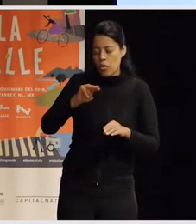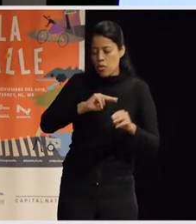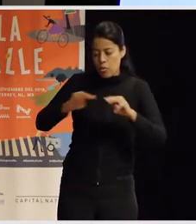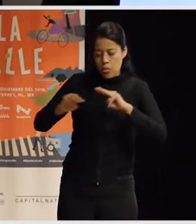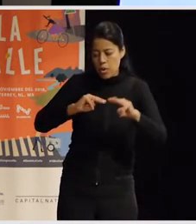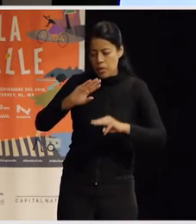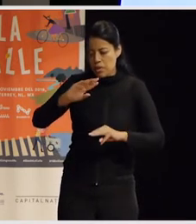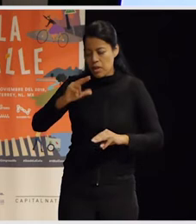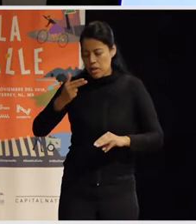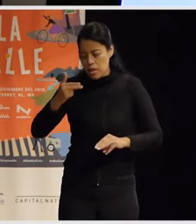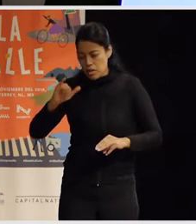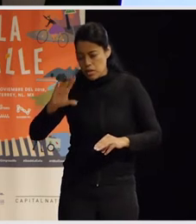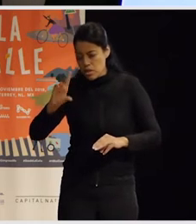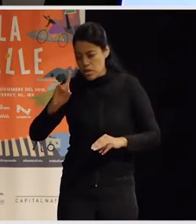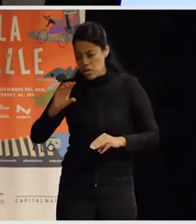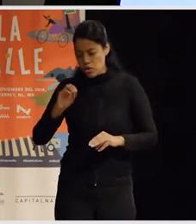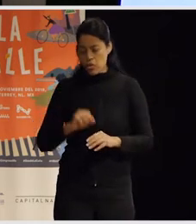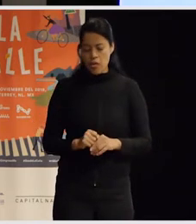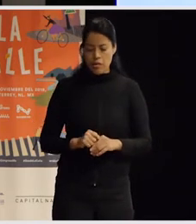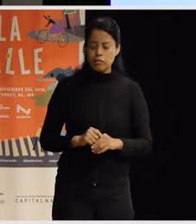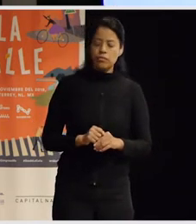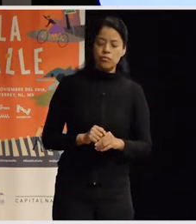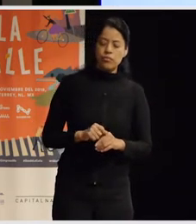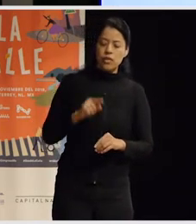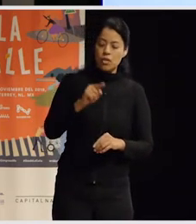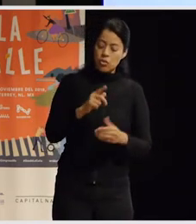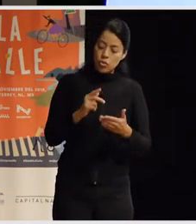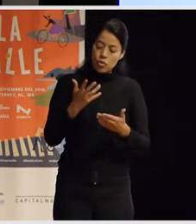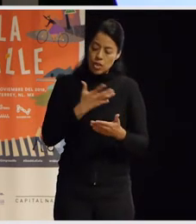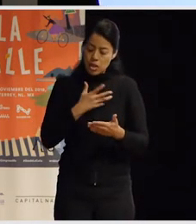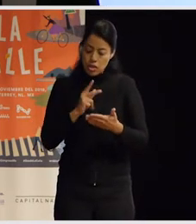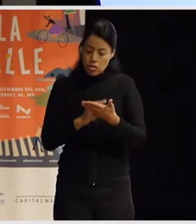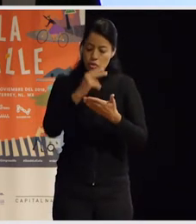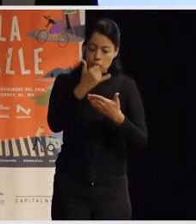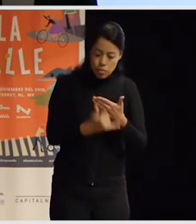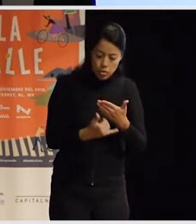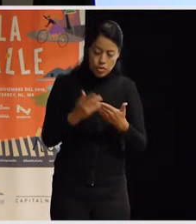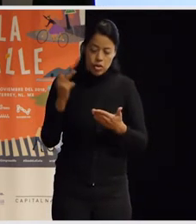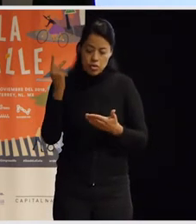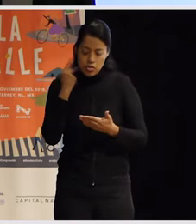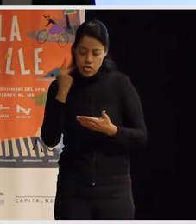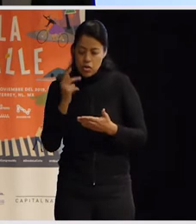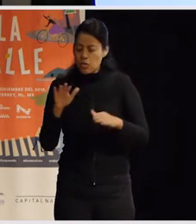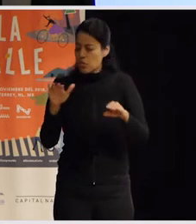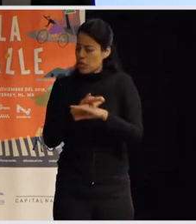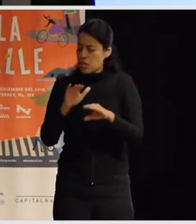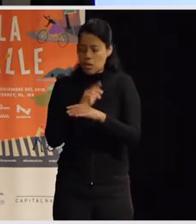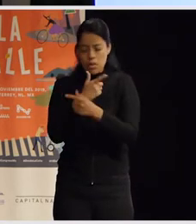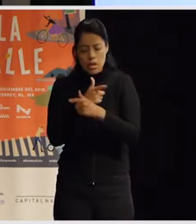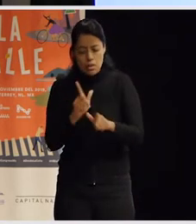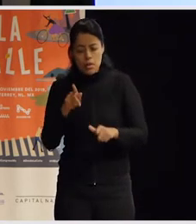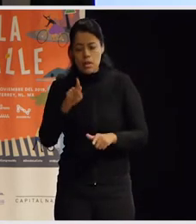puede ir y entonces tu sistema ya se cayó en cambio si tú generas esta política pública puedes cambiar de operador o de proveedor pero